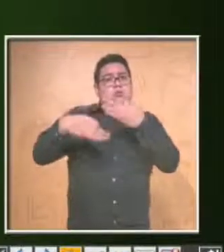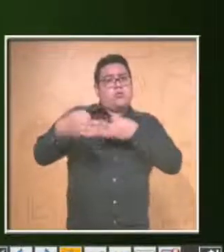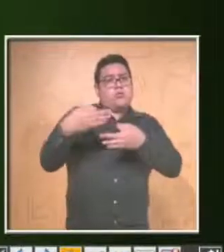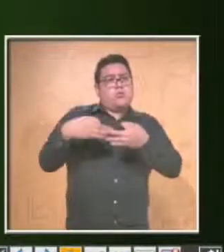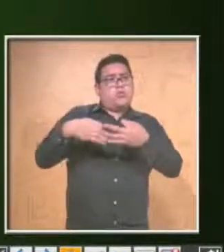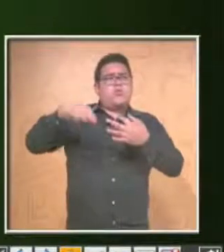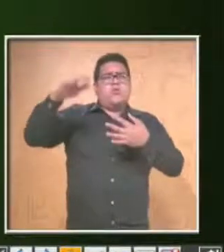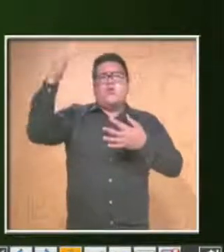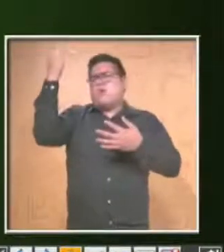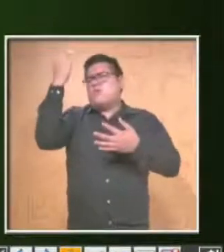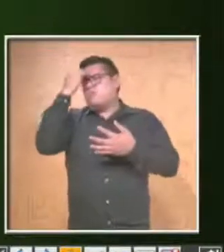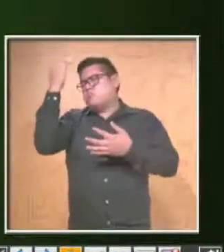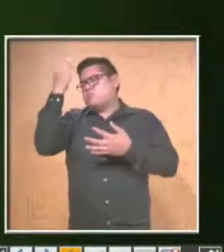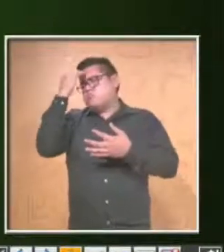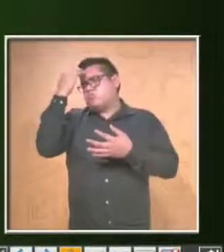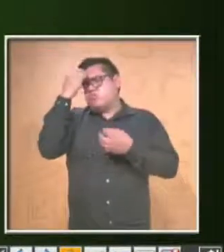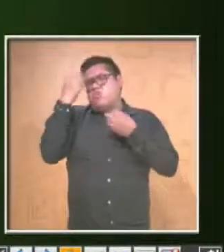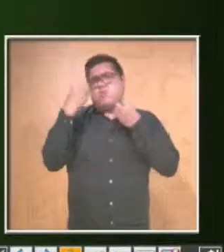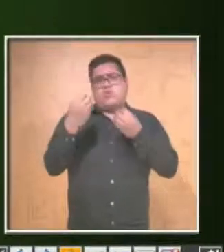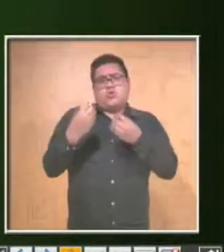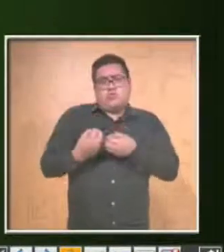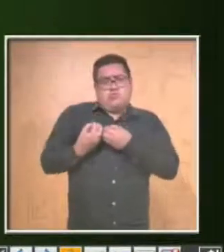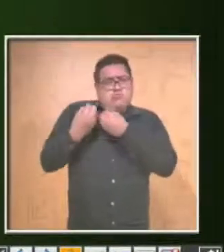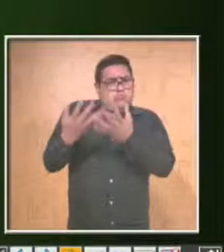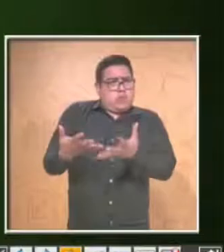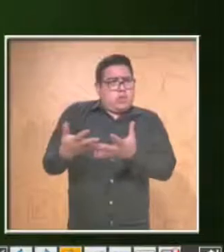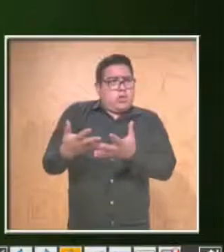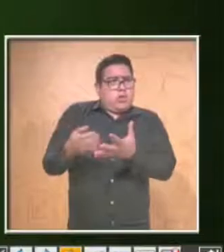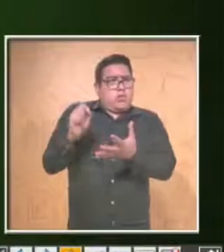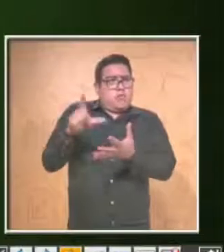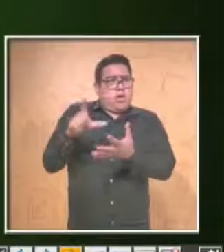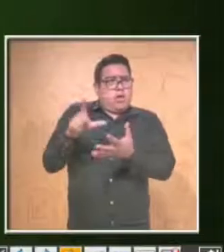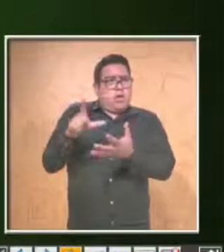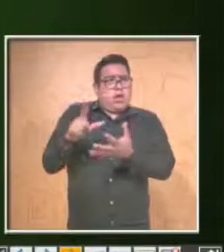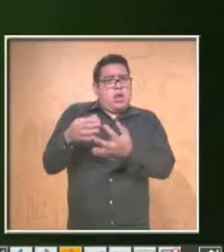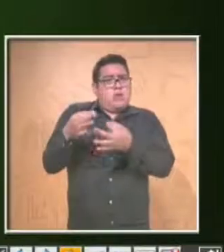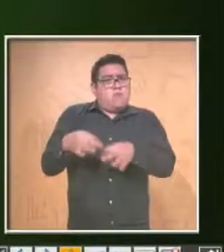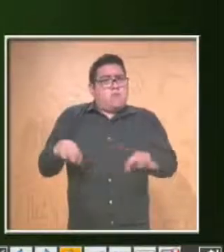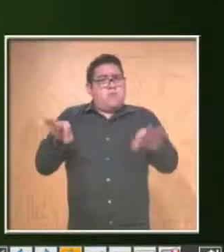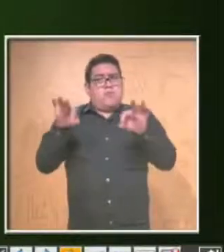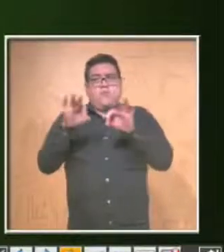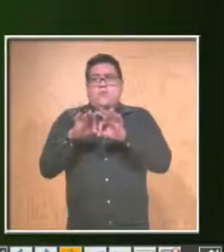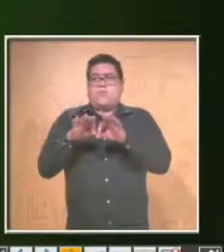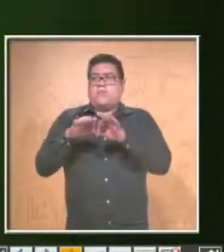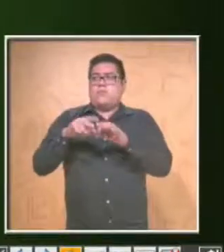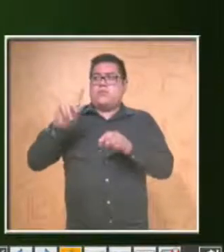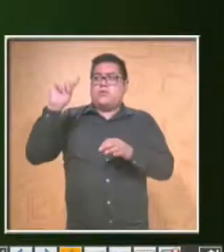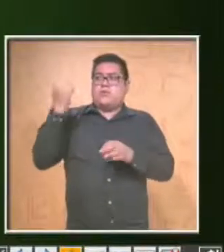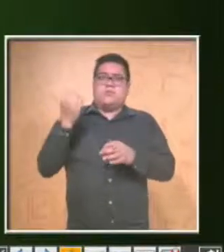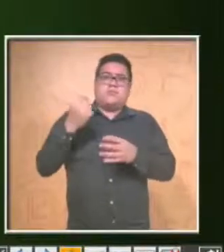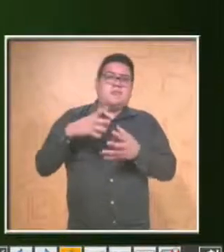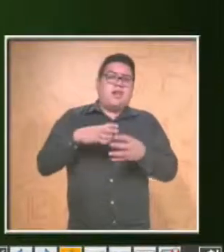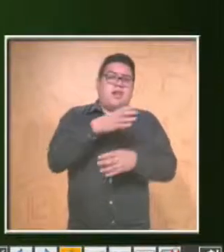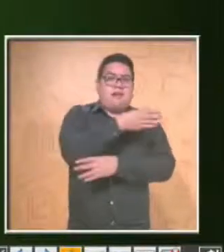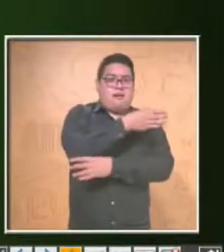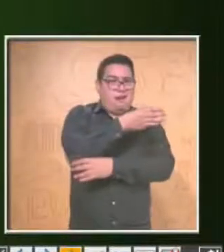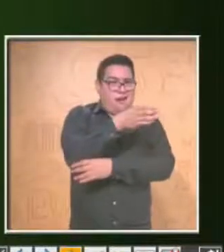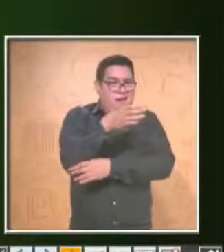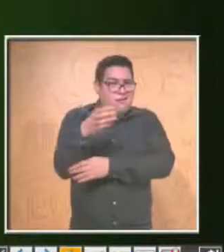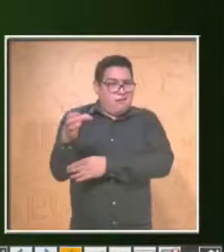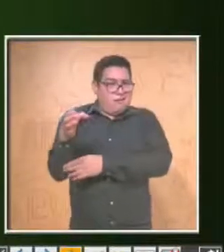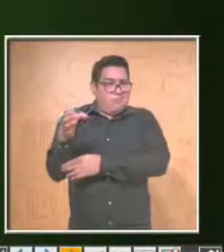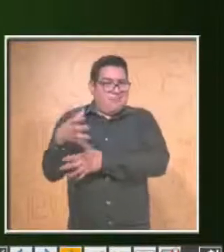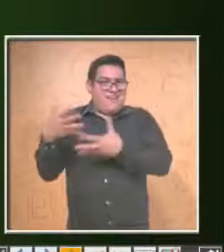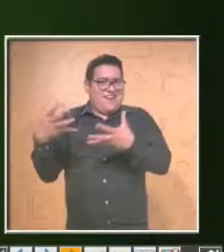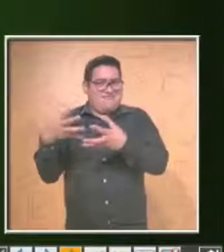al conocimiento. También en la tecnología hubo avances, se mecaniza un poco el campo, empieza a